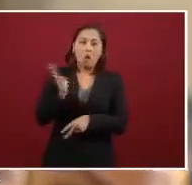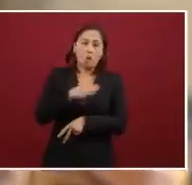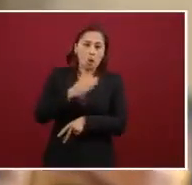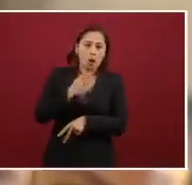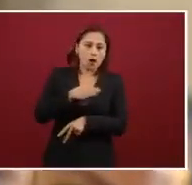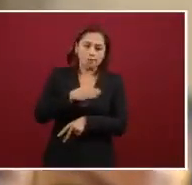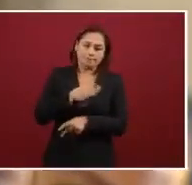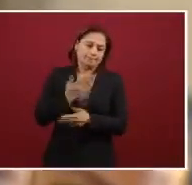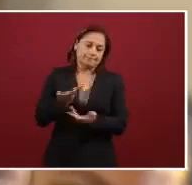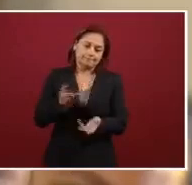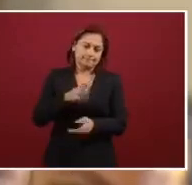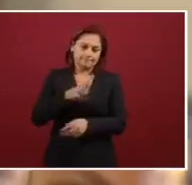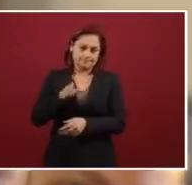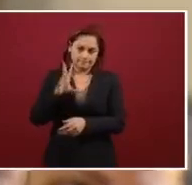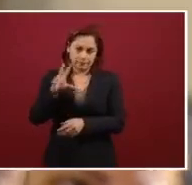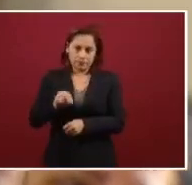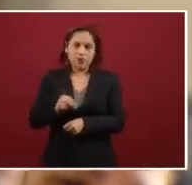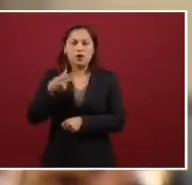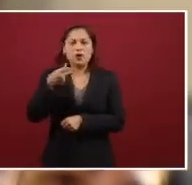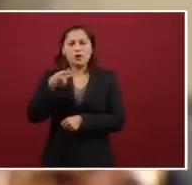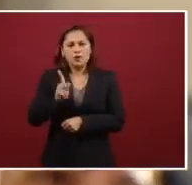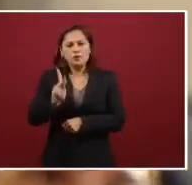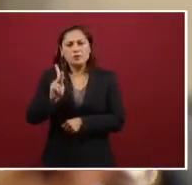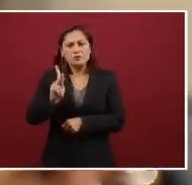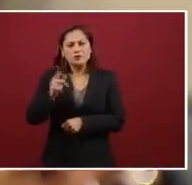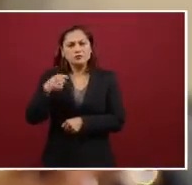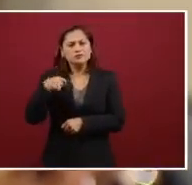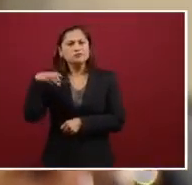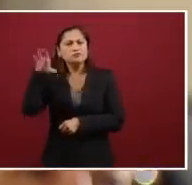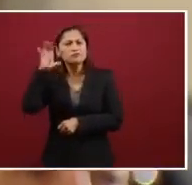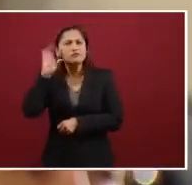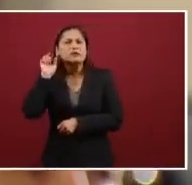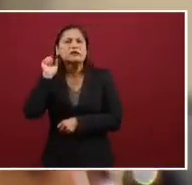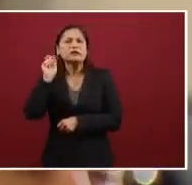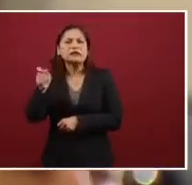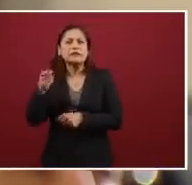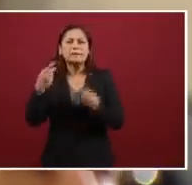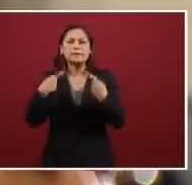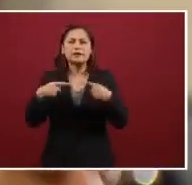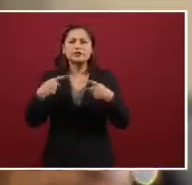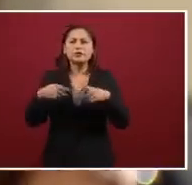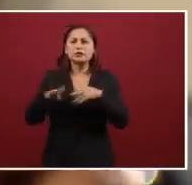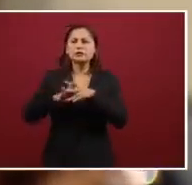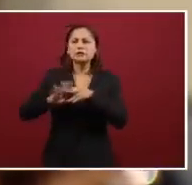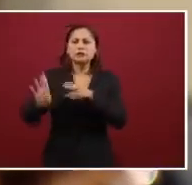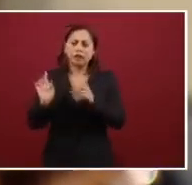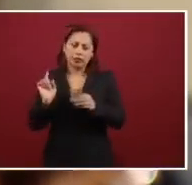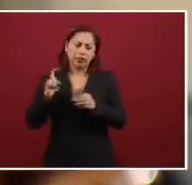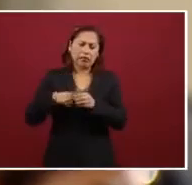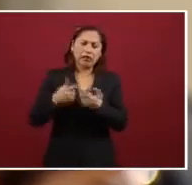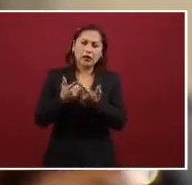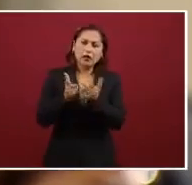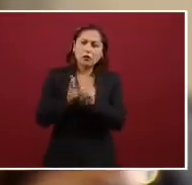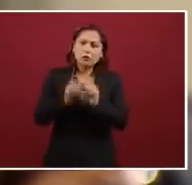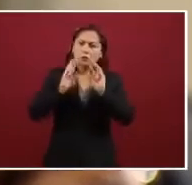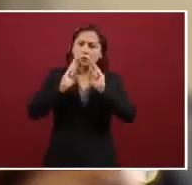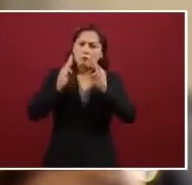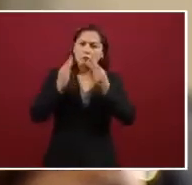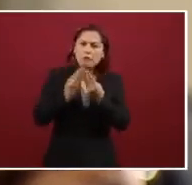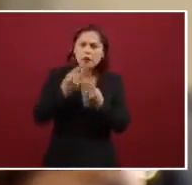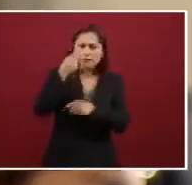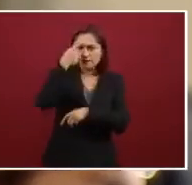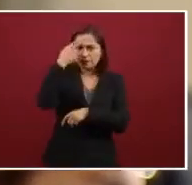que los migrantes son enrolados en el crimen organizado. para sicarios, para